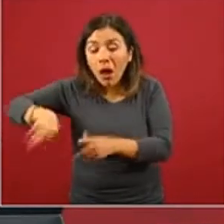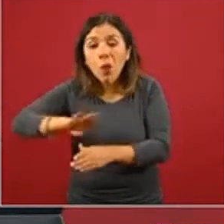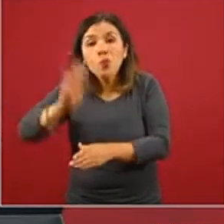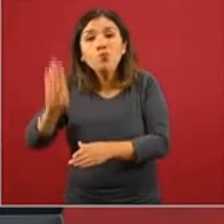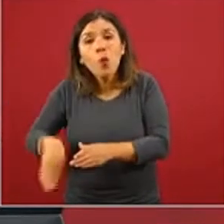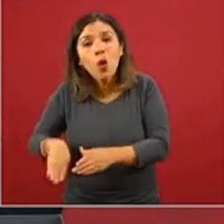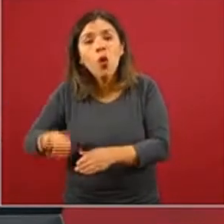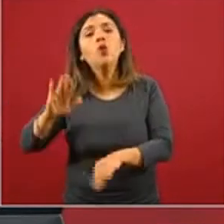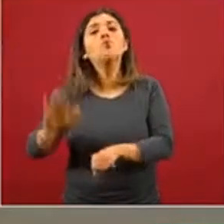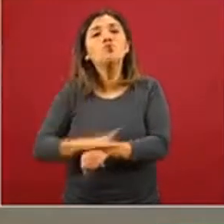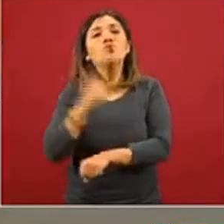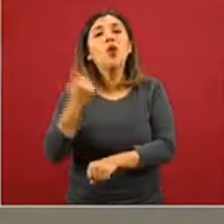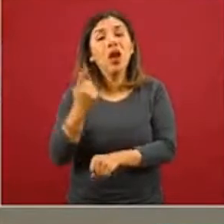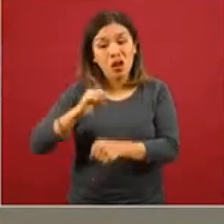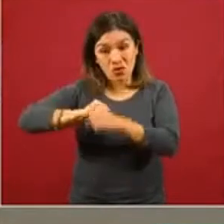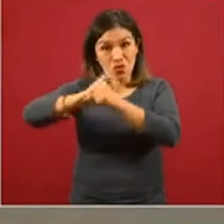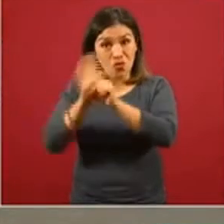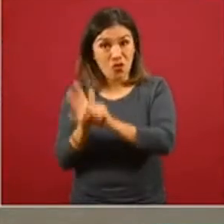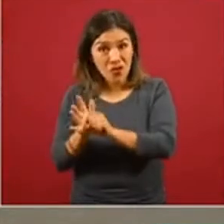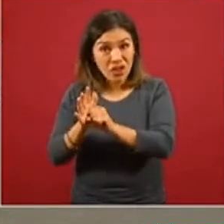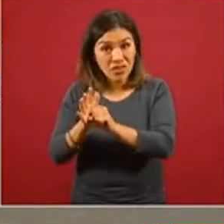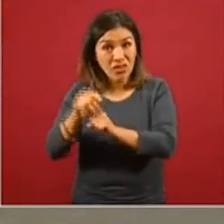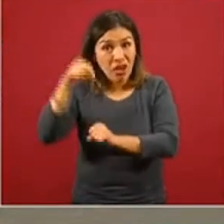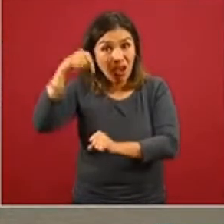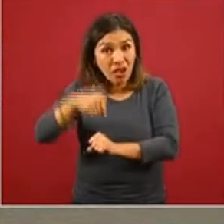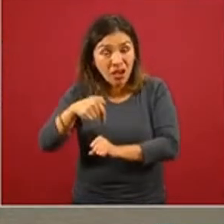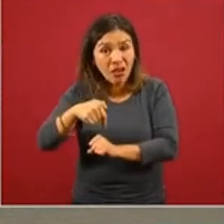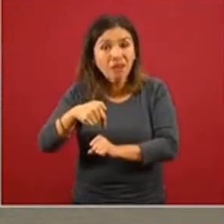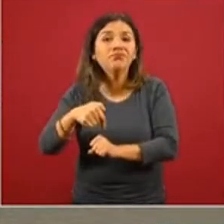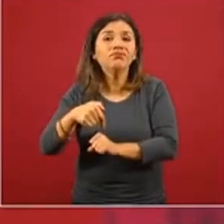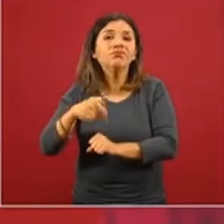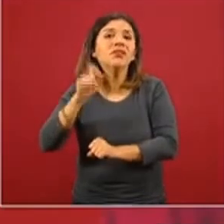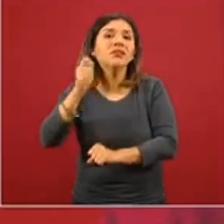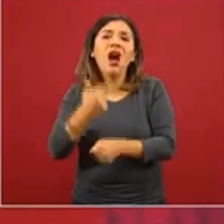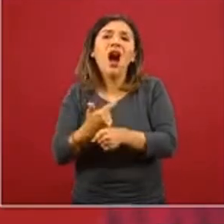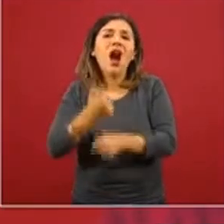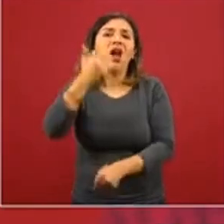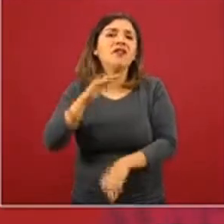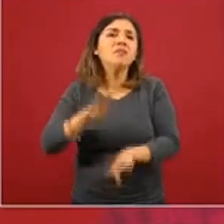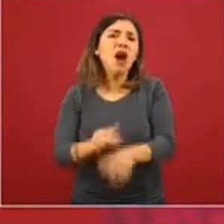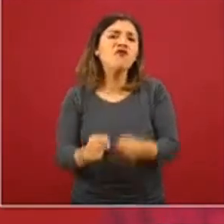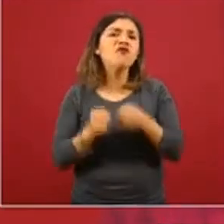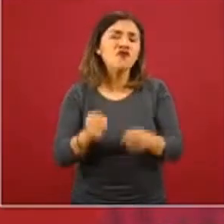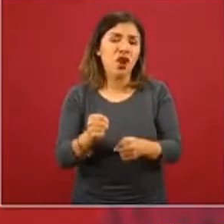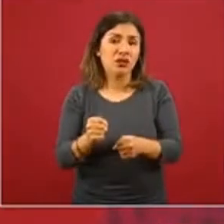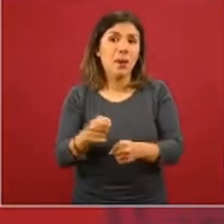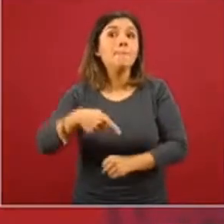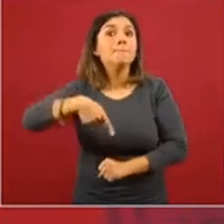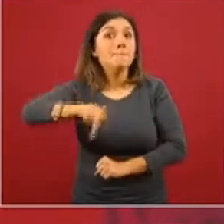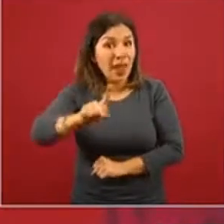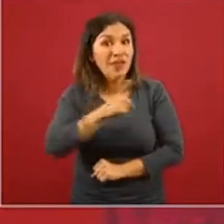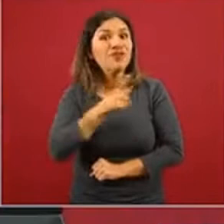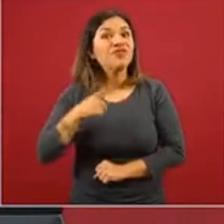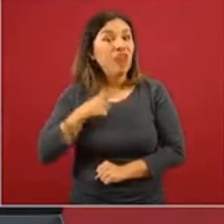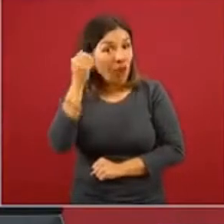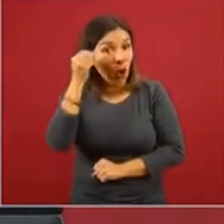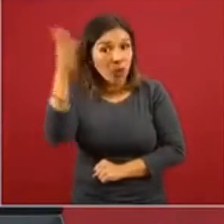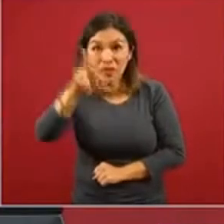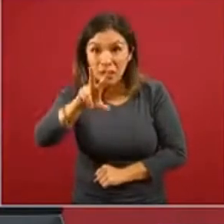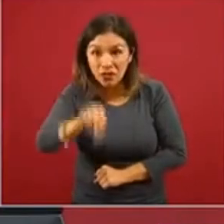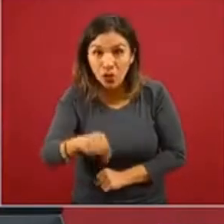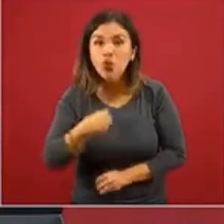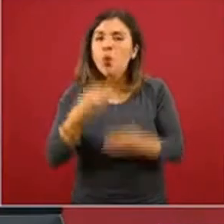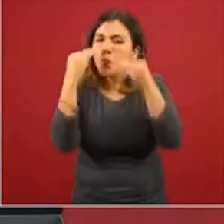Fallecieron porque el COVID les quitó la vida. Pero no olvidemos,